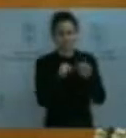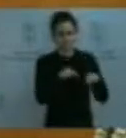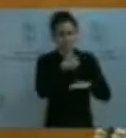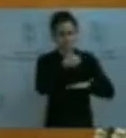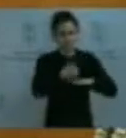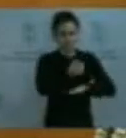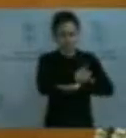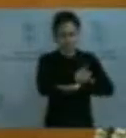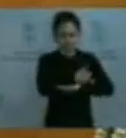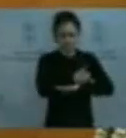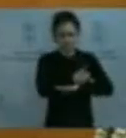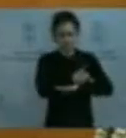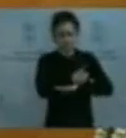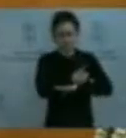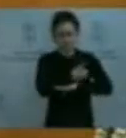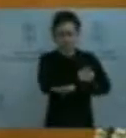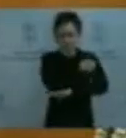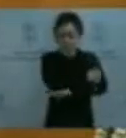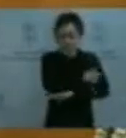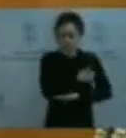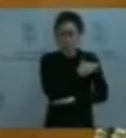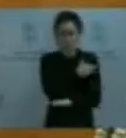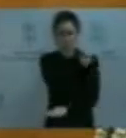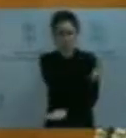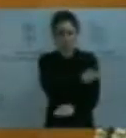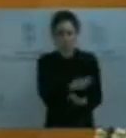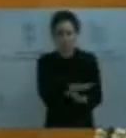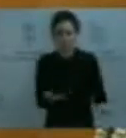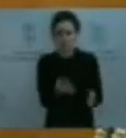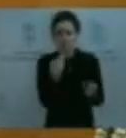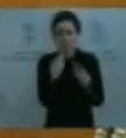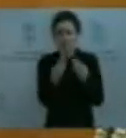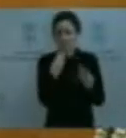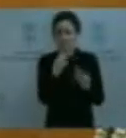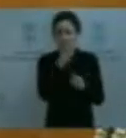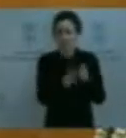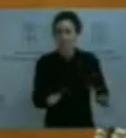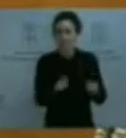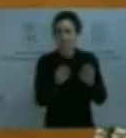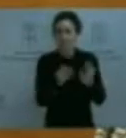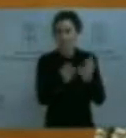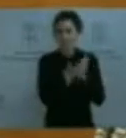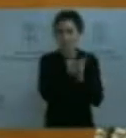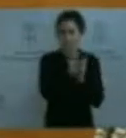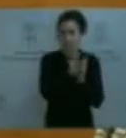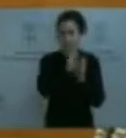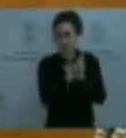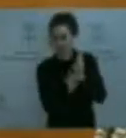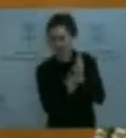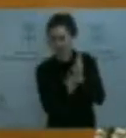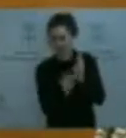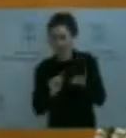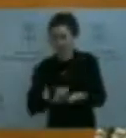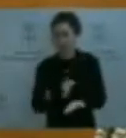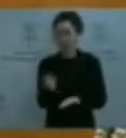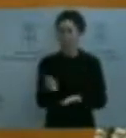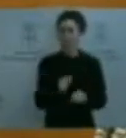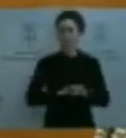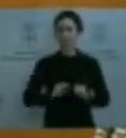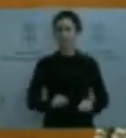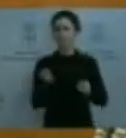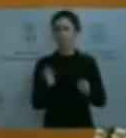confianza, en la entrevista personal alteran el orden de la empresa consultora a la que hemos contratado por su criterio profesional y le dan un candidato al 100% de la